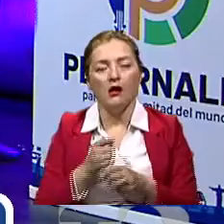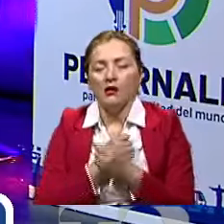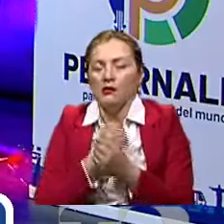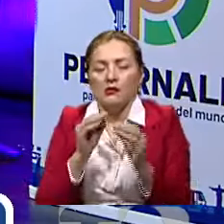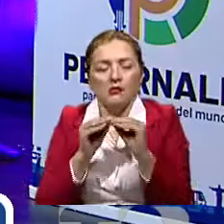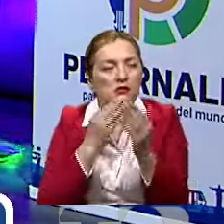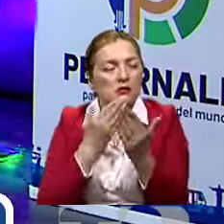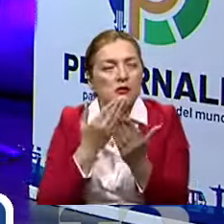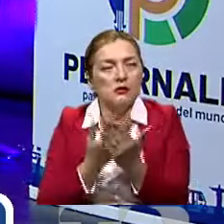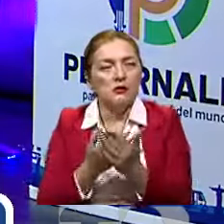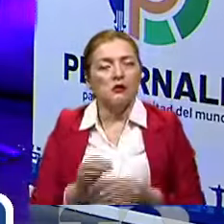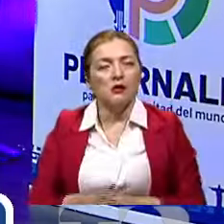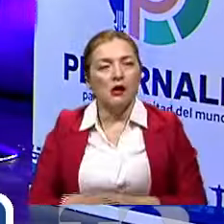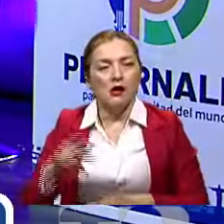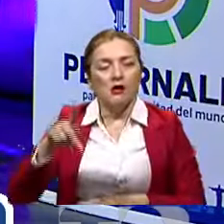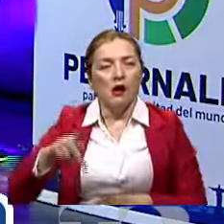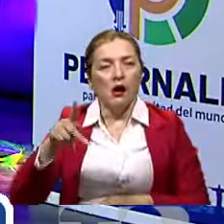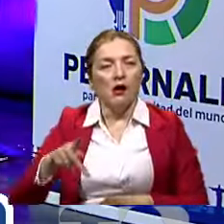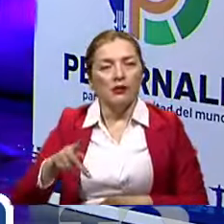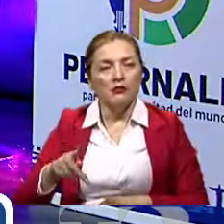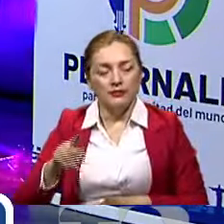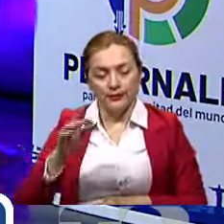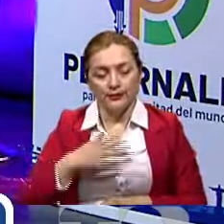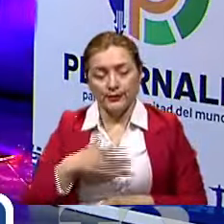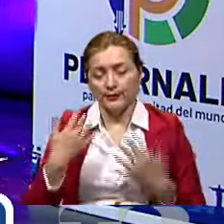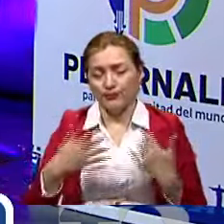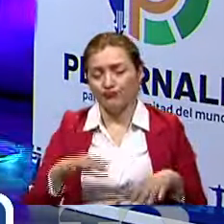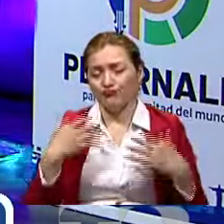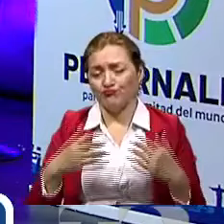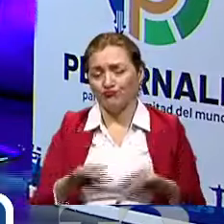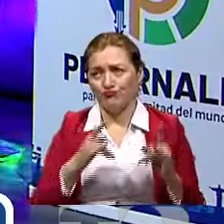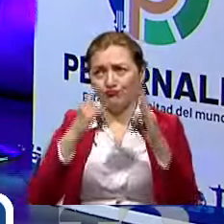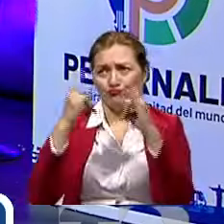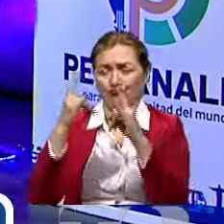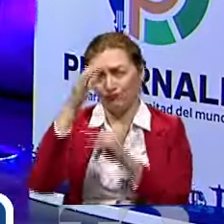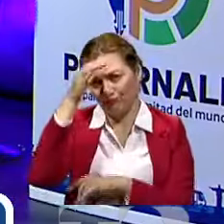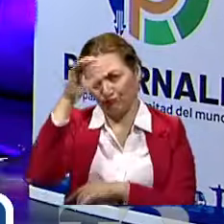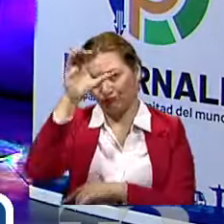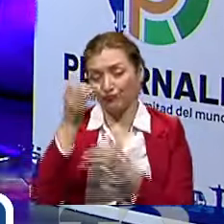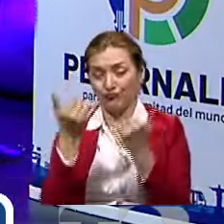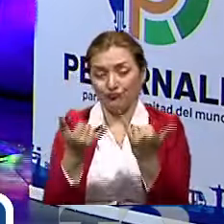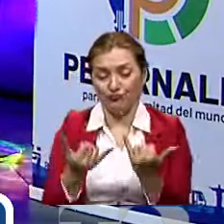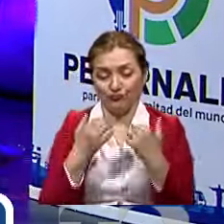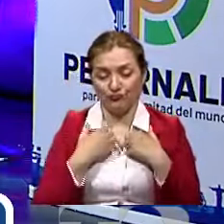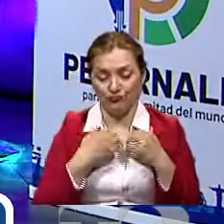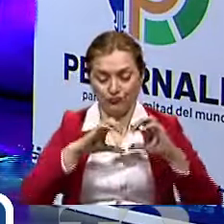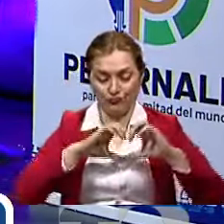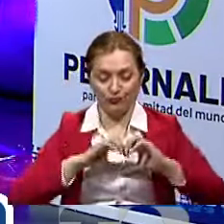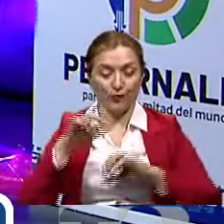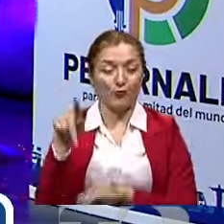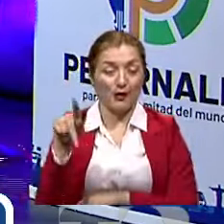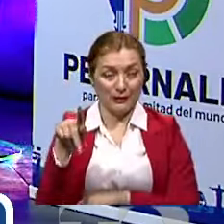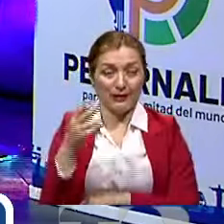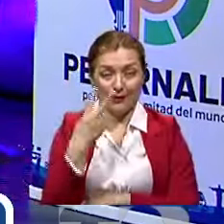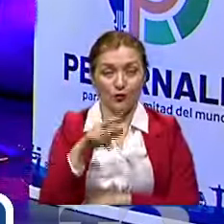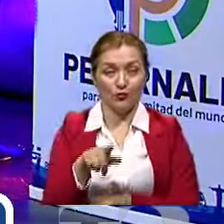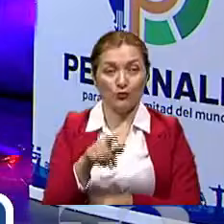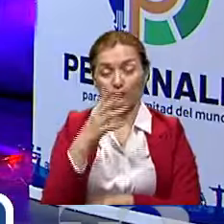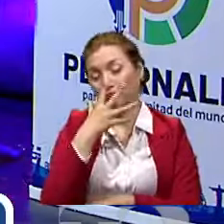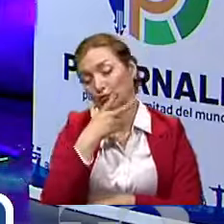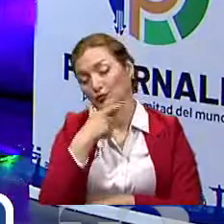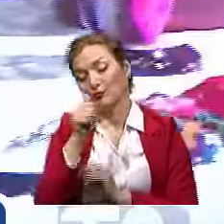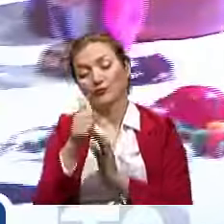invitación. Definitivamente Pedernales posee una rica cultura, es por eso que le hemos traído un poquito del corazón de nuestro querido Pedernales y por supuesto estas